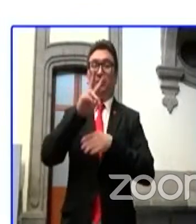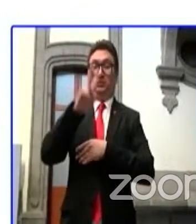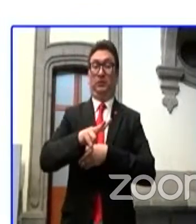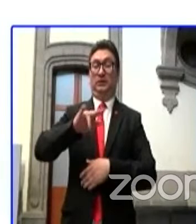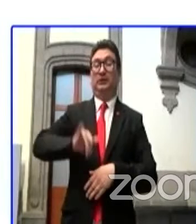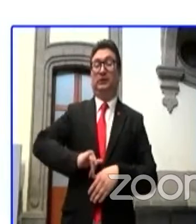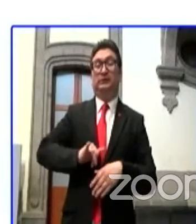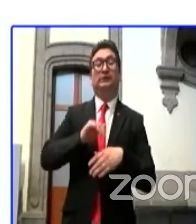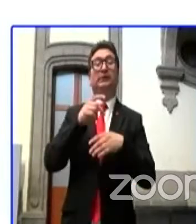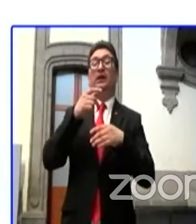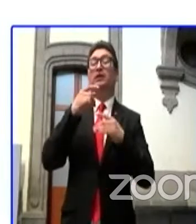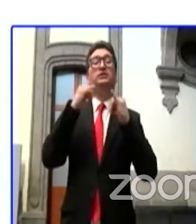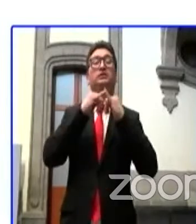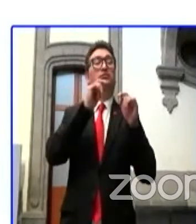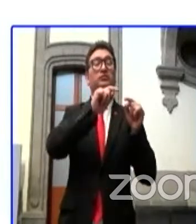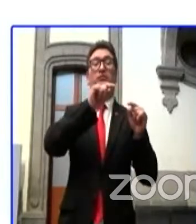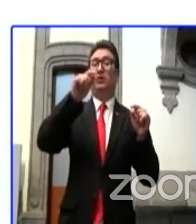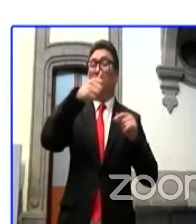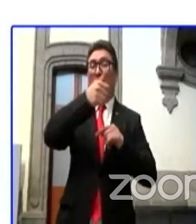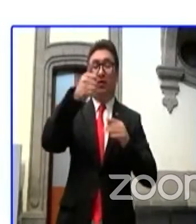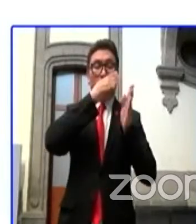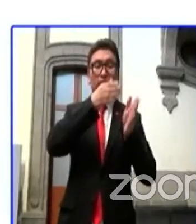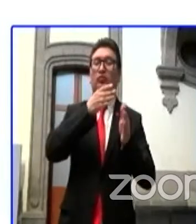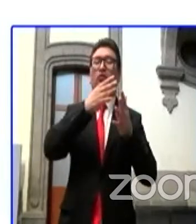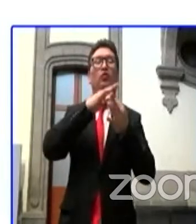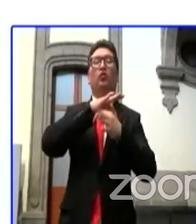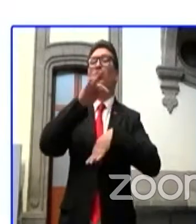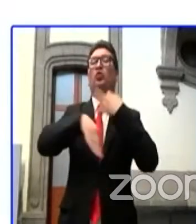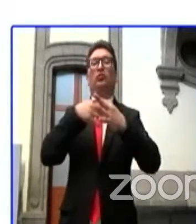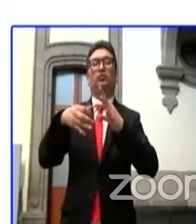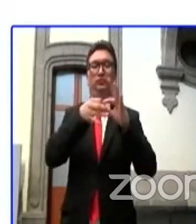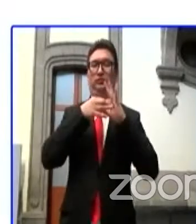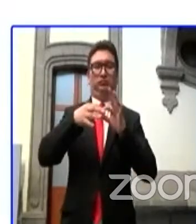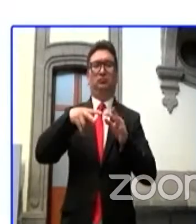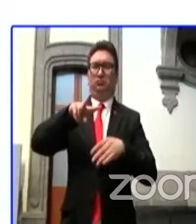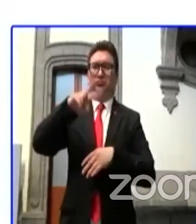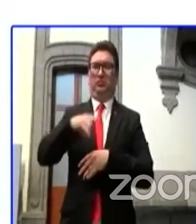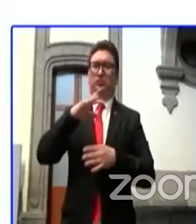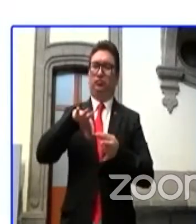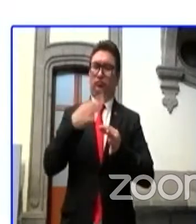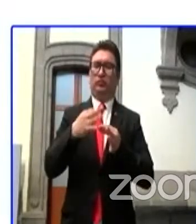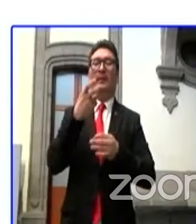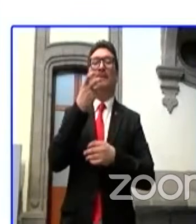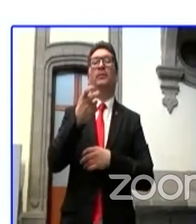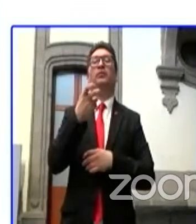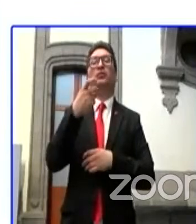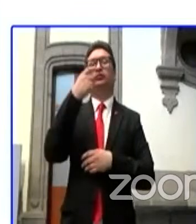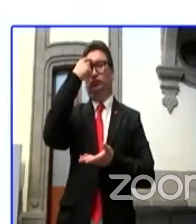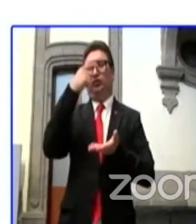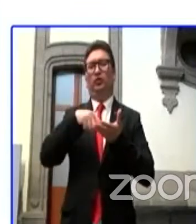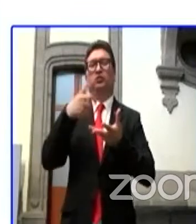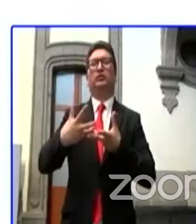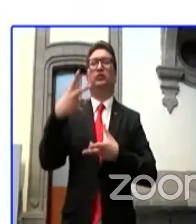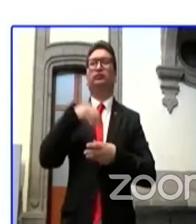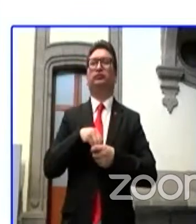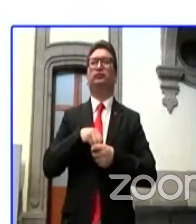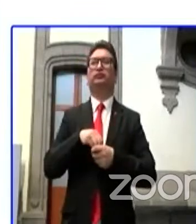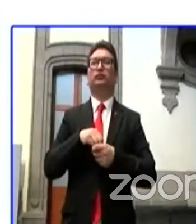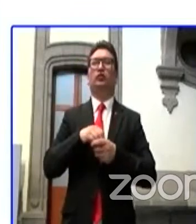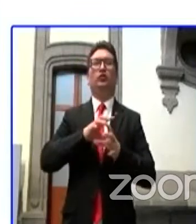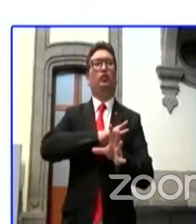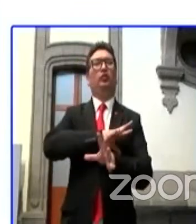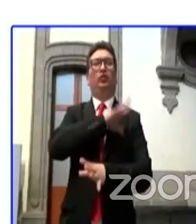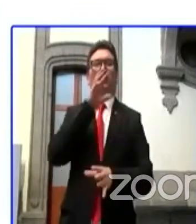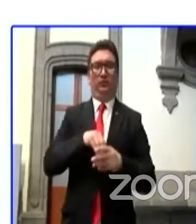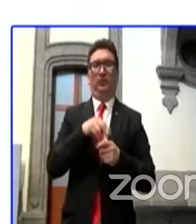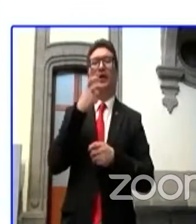sobre cualquier dependencia, sino que en verdad se cumpla. Yo considero que tener una inclusión integral